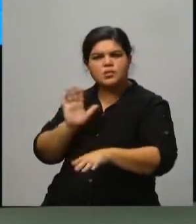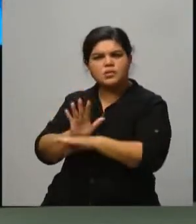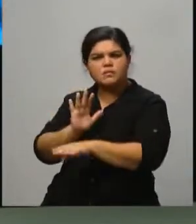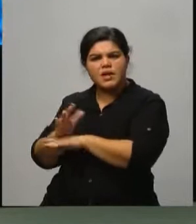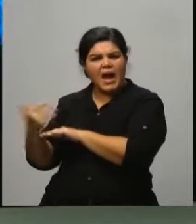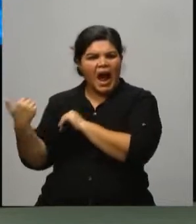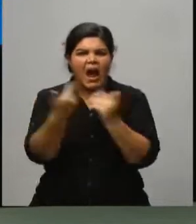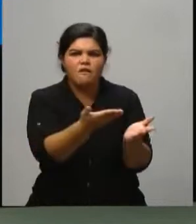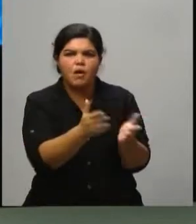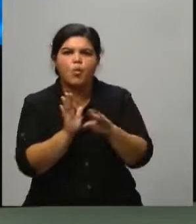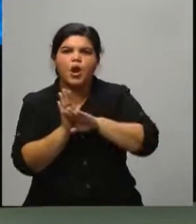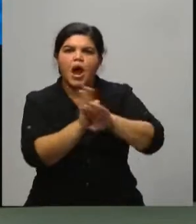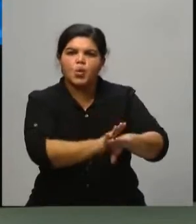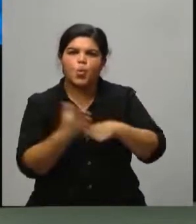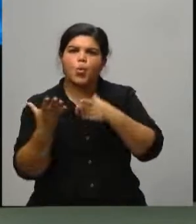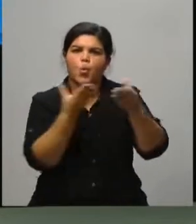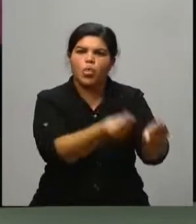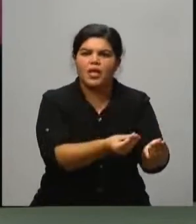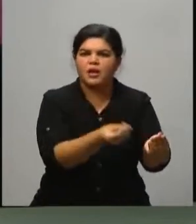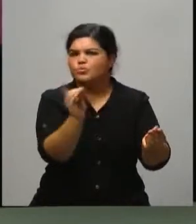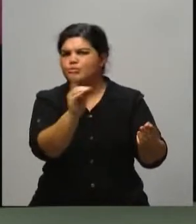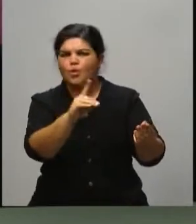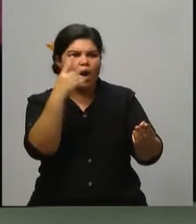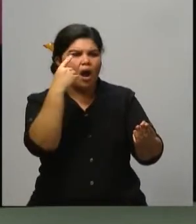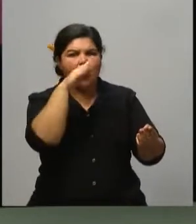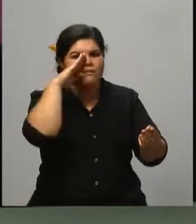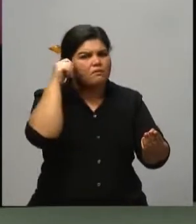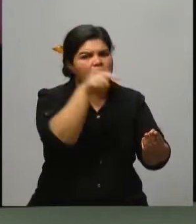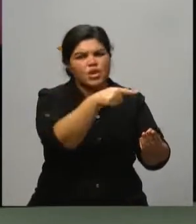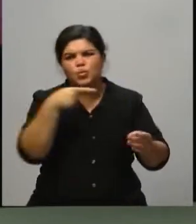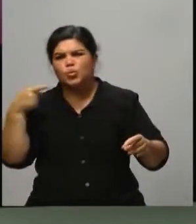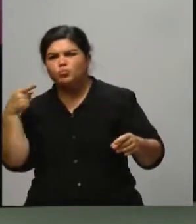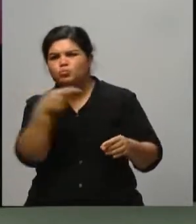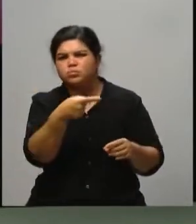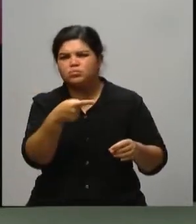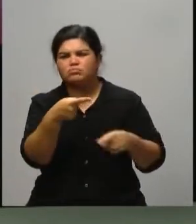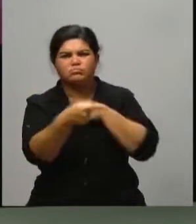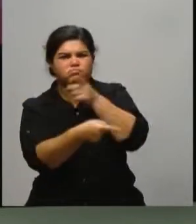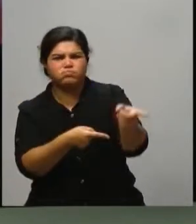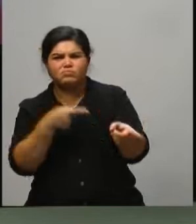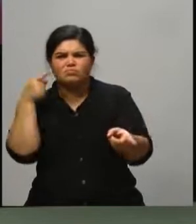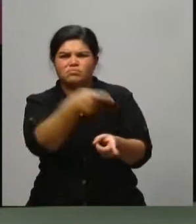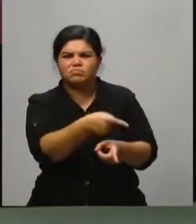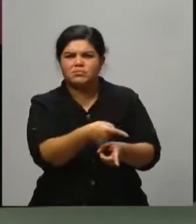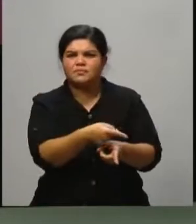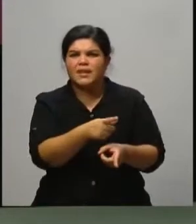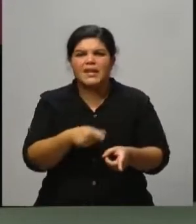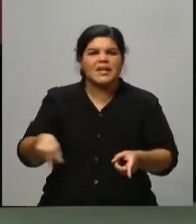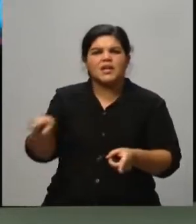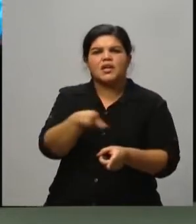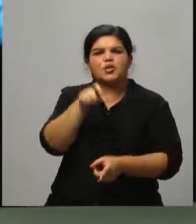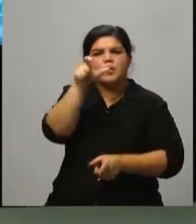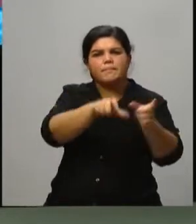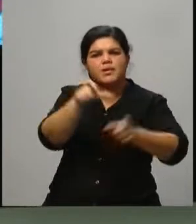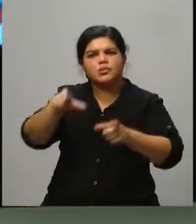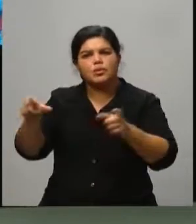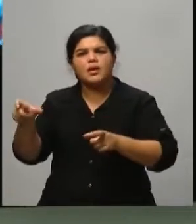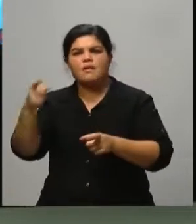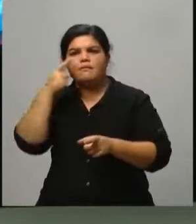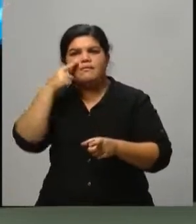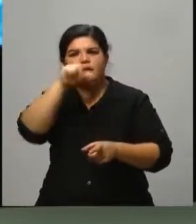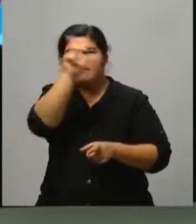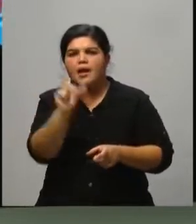afectaron más que nada a su imagen y a su gestión. A partir de ese momento, en el caso de Cobos, no le dirigió